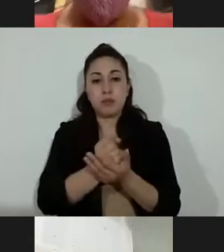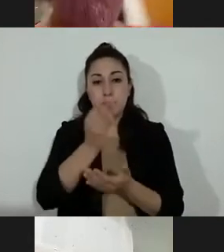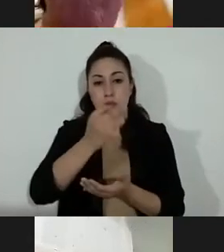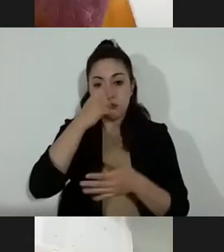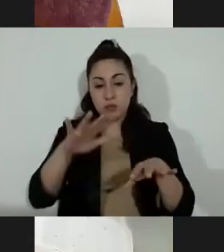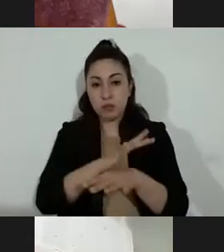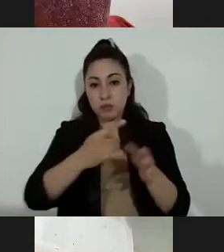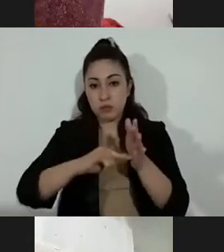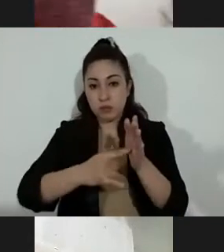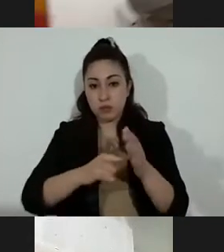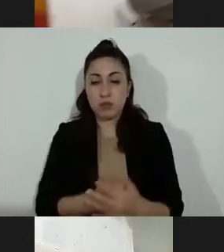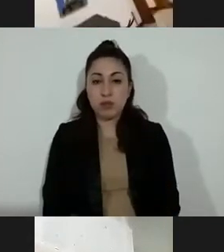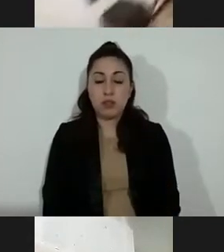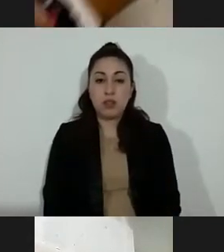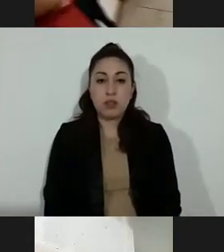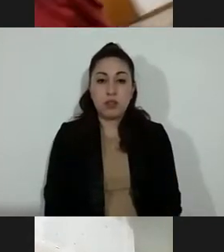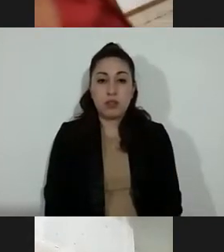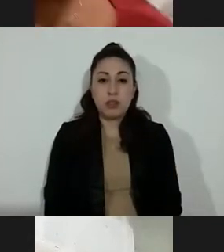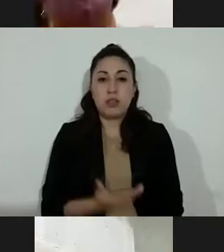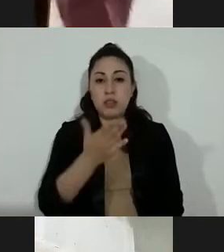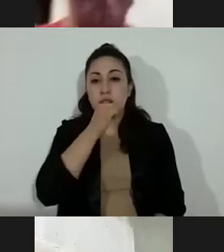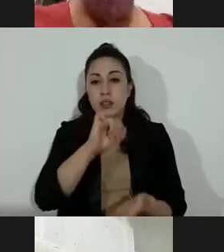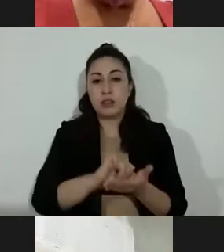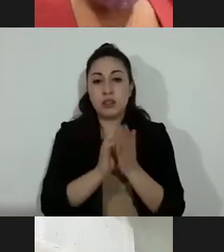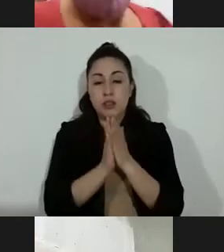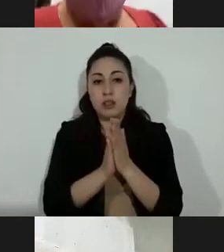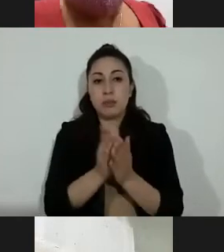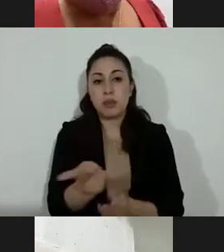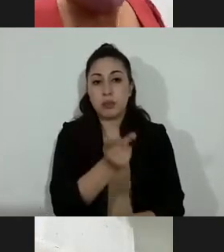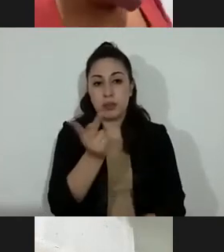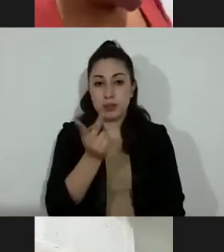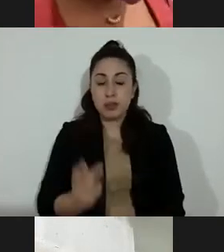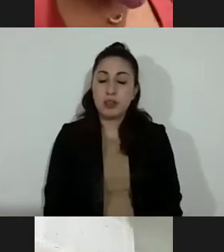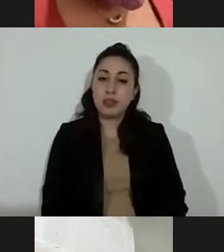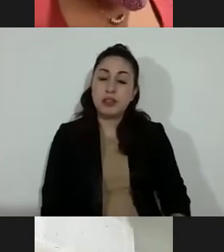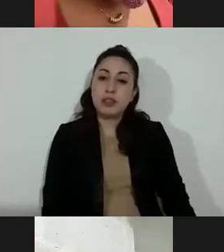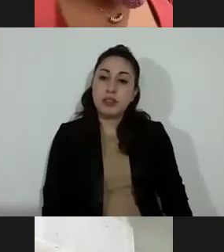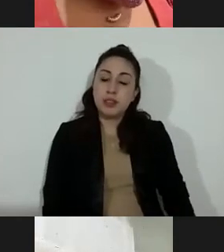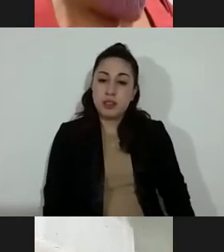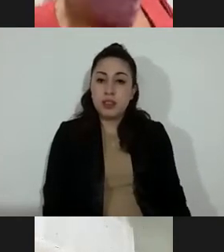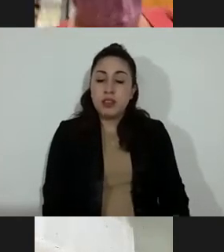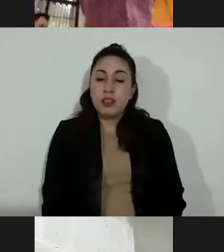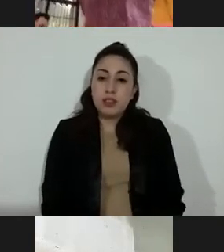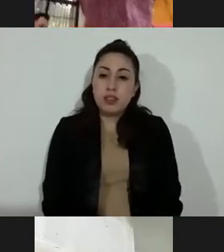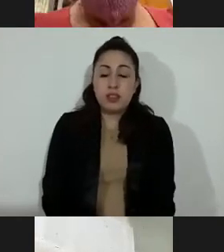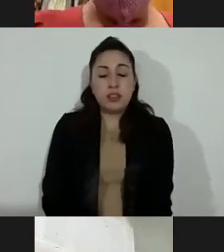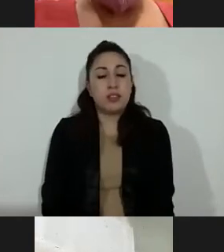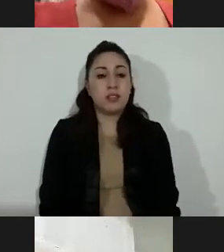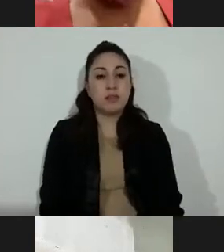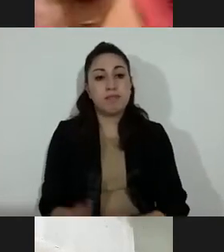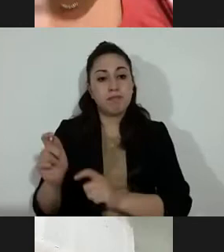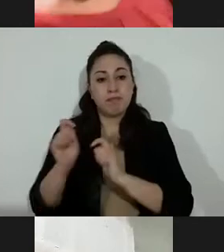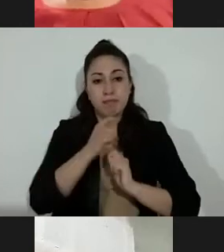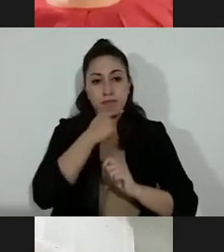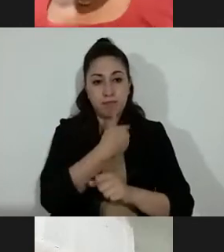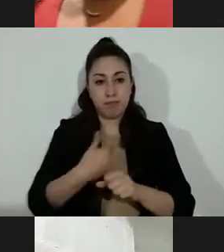secretaria, sírvase levantar la votación para el primer punto. Claro que sí, diputado. Por instrucciones de la presidencia se